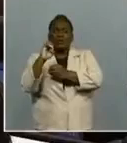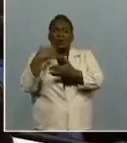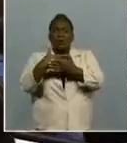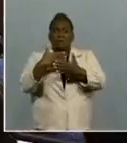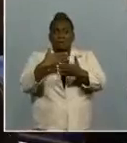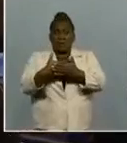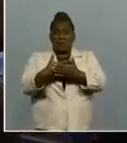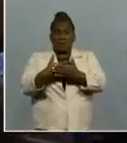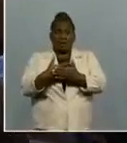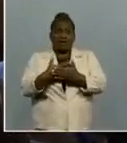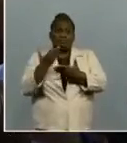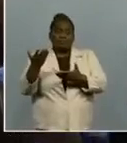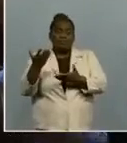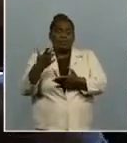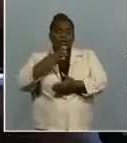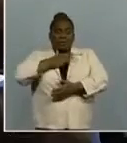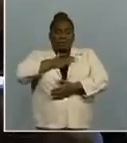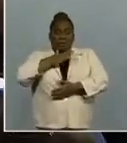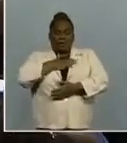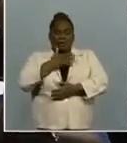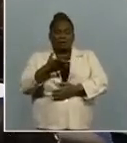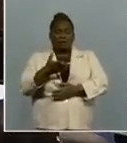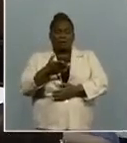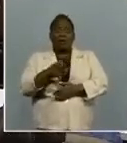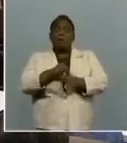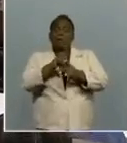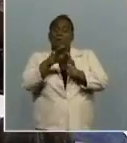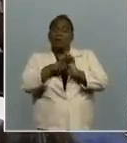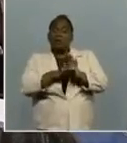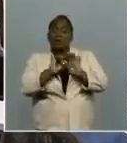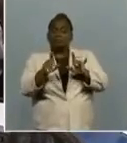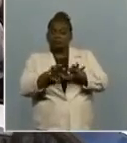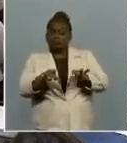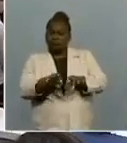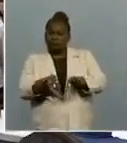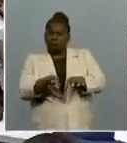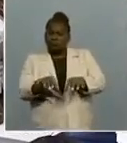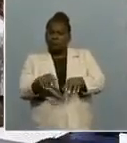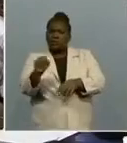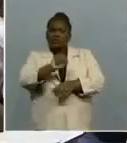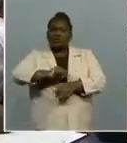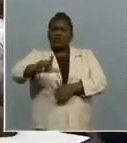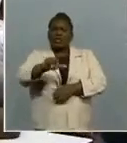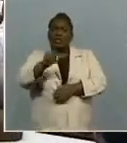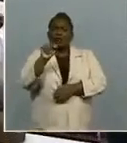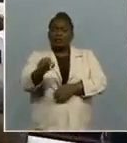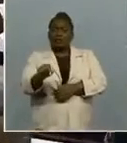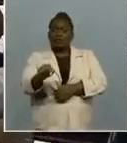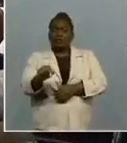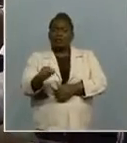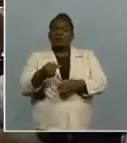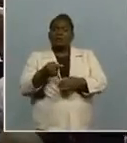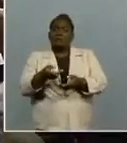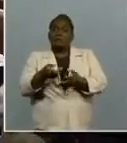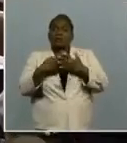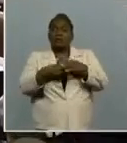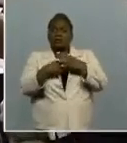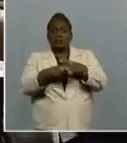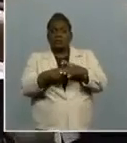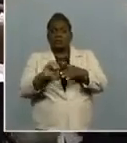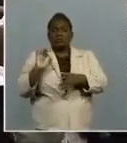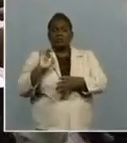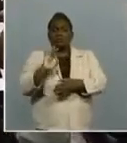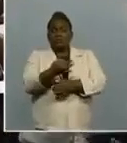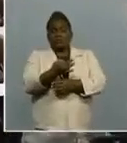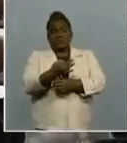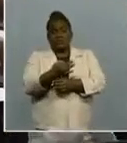el sector turístico el programa de informatización de la sociedad y el mantenimiento y perfeccionamiento donde ha